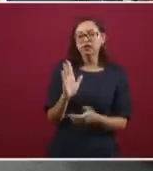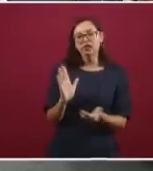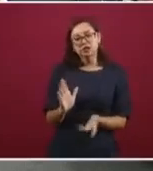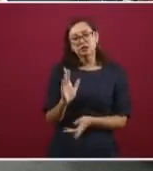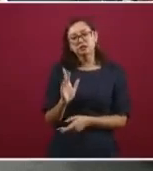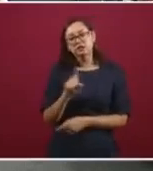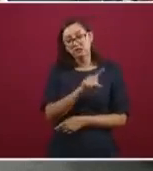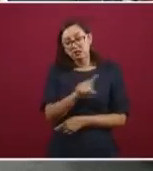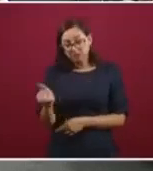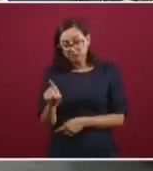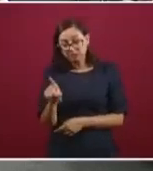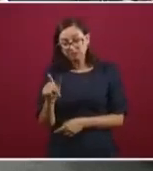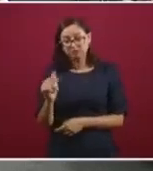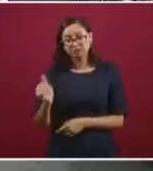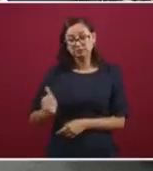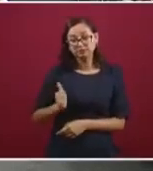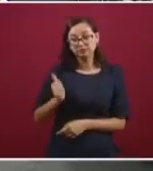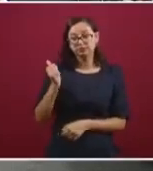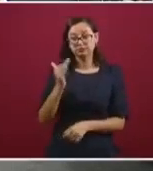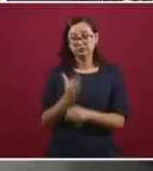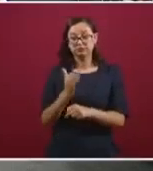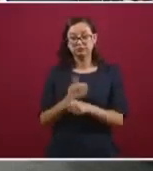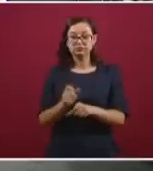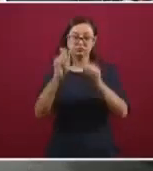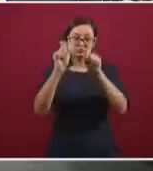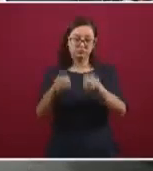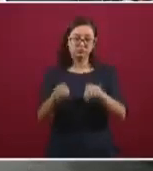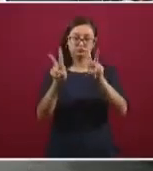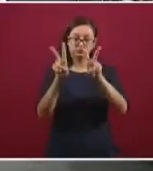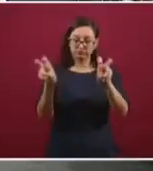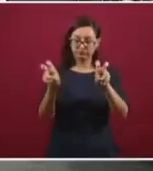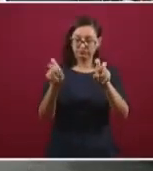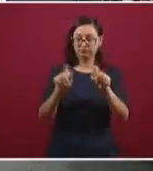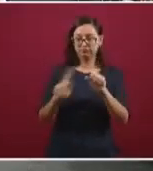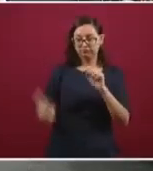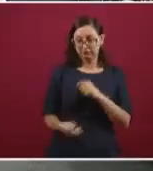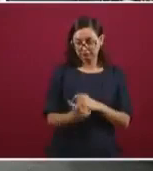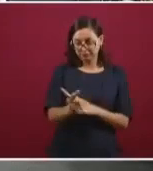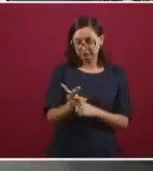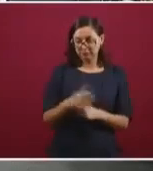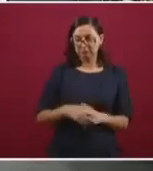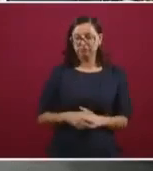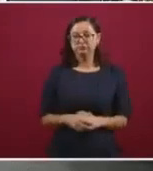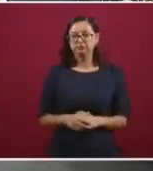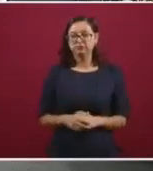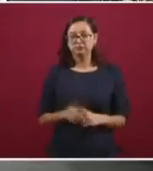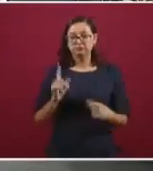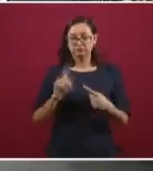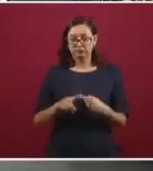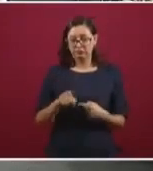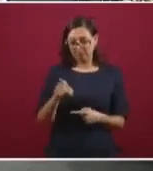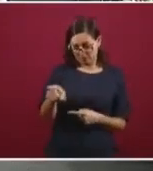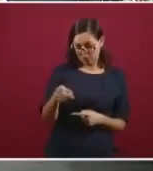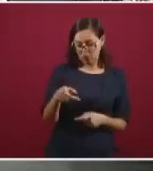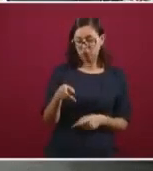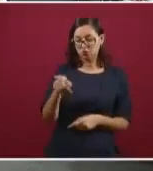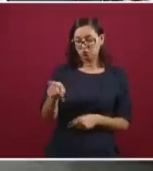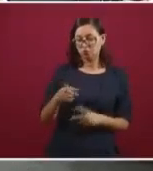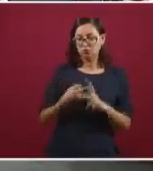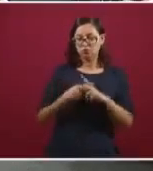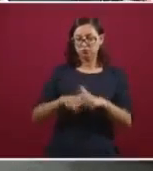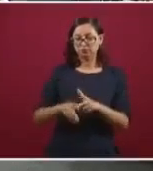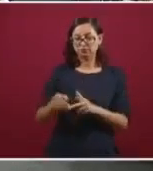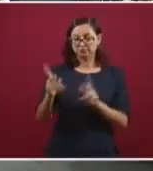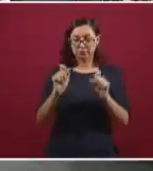algo sobre el tema. Sí, entonces vamos contigo, empezamos sobre el tema.